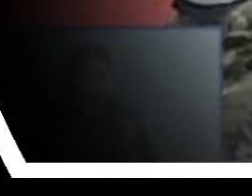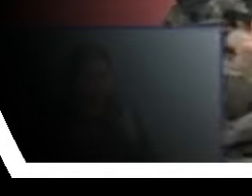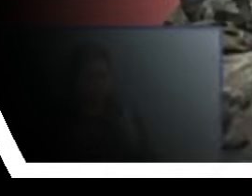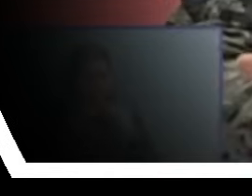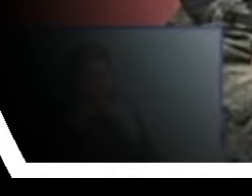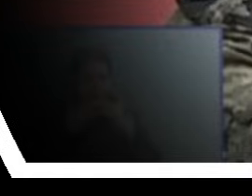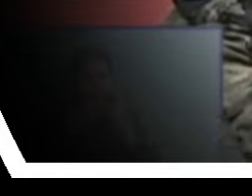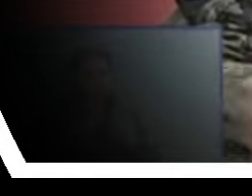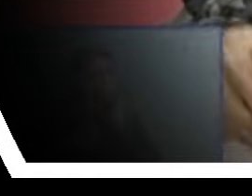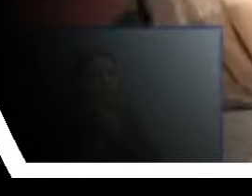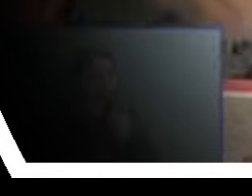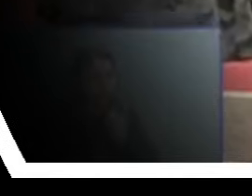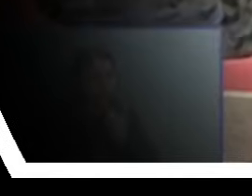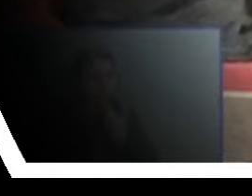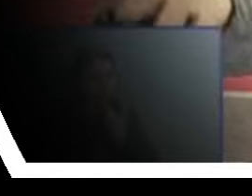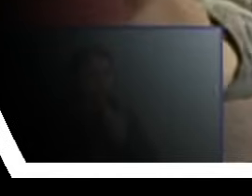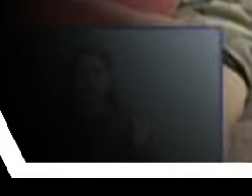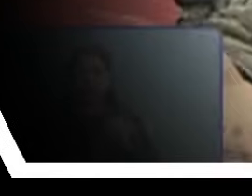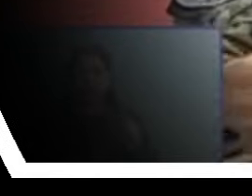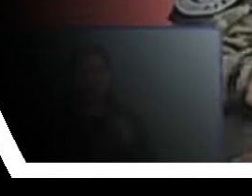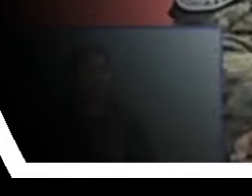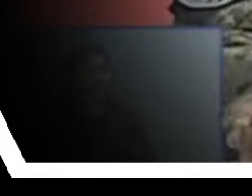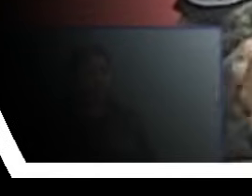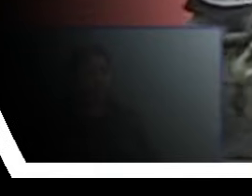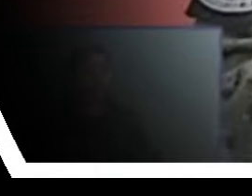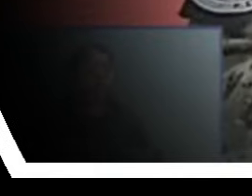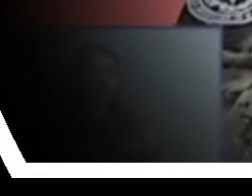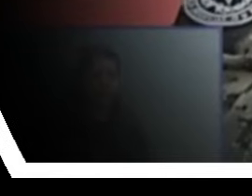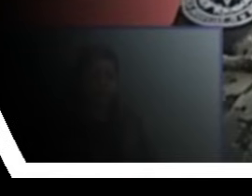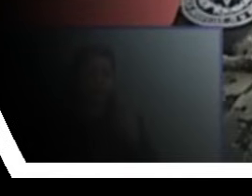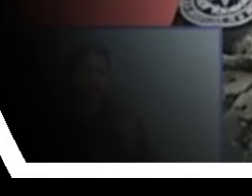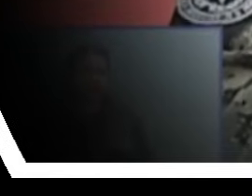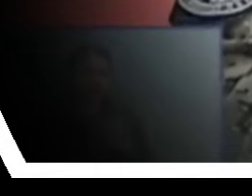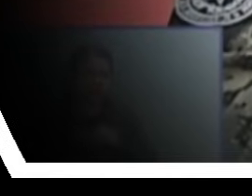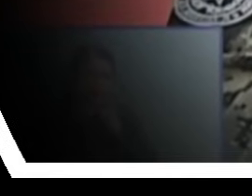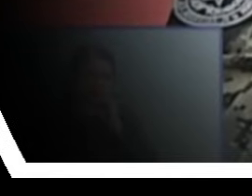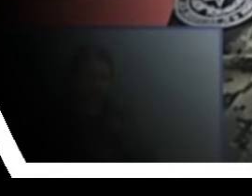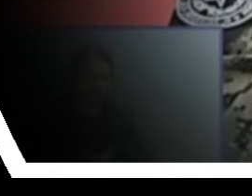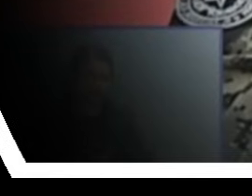que aconteció no de lo que pueda suceder y esa fue mi